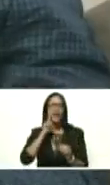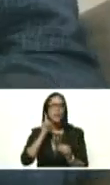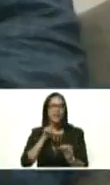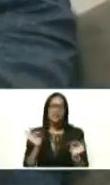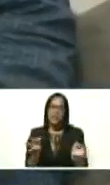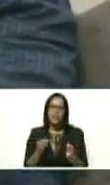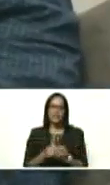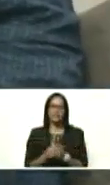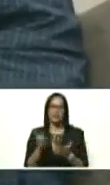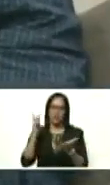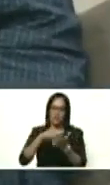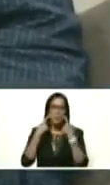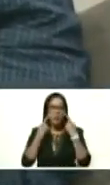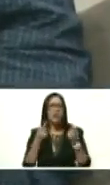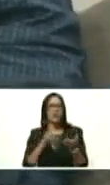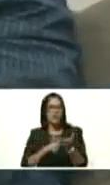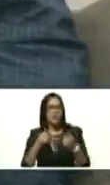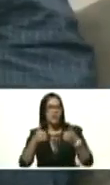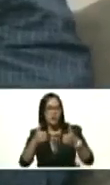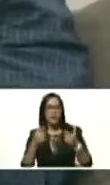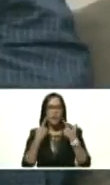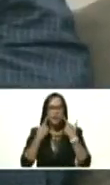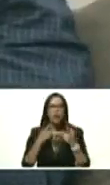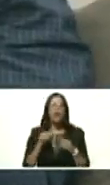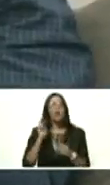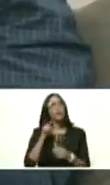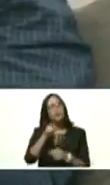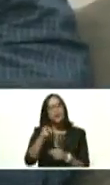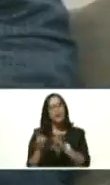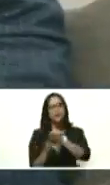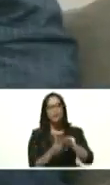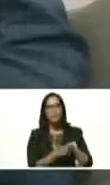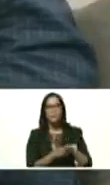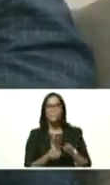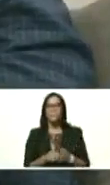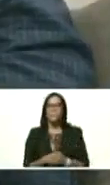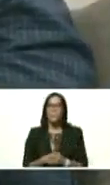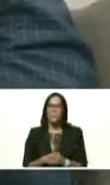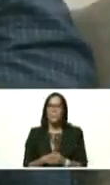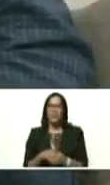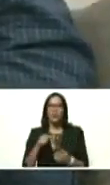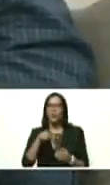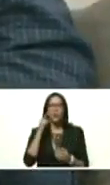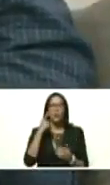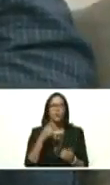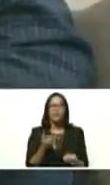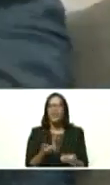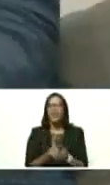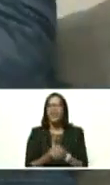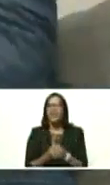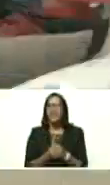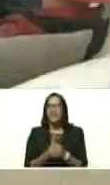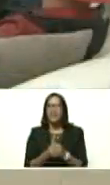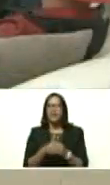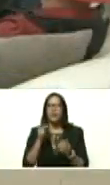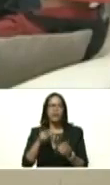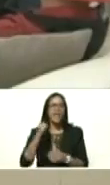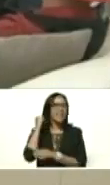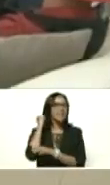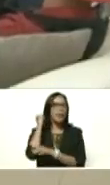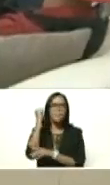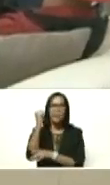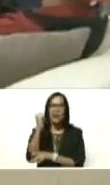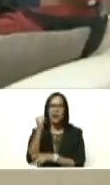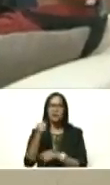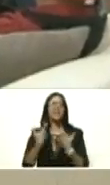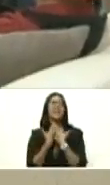venir todos, pero aparte de eso, usted tampoco le prohíbe la entrada a nadie. Jamás. Usted es el campeón... De